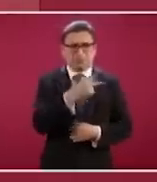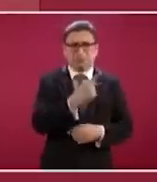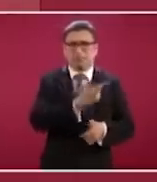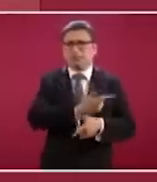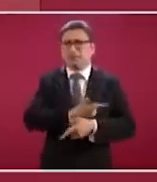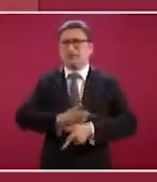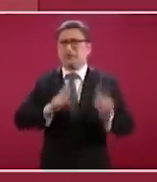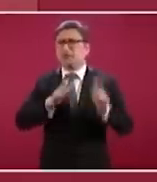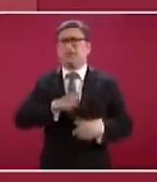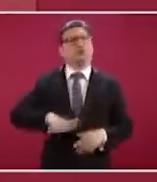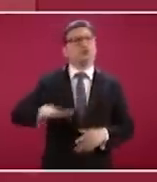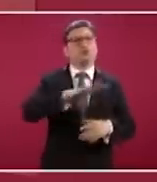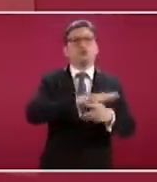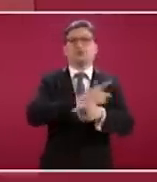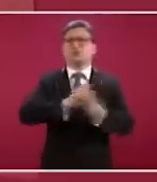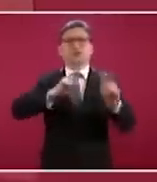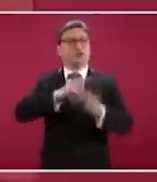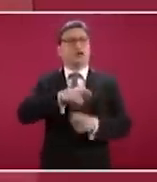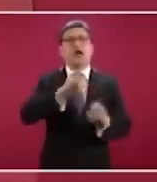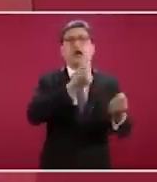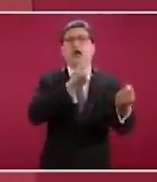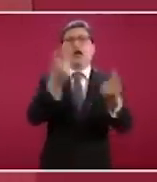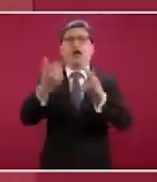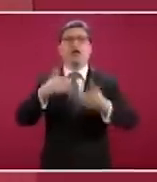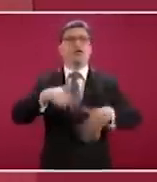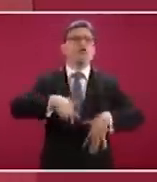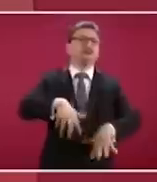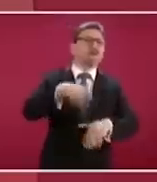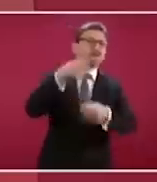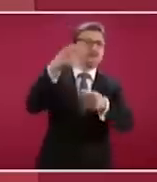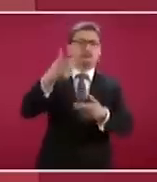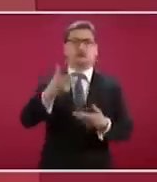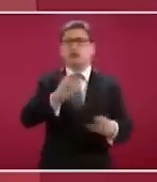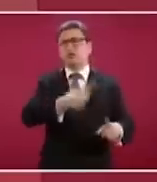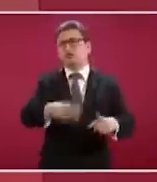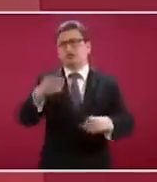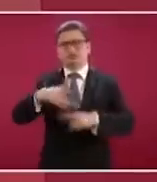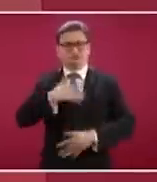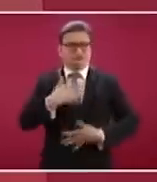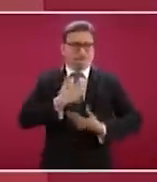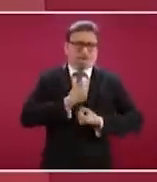y qué bien que se van a manifestar, tienen todo su derecho.